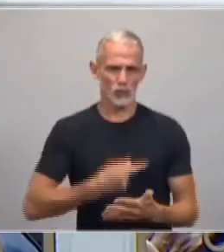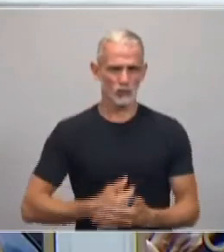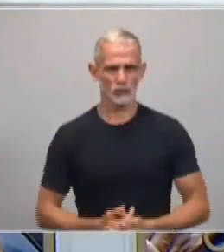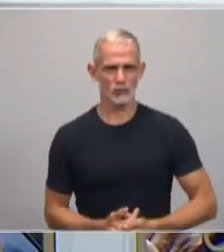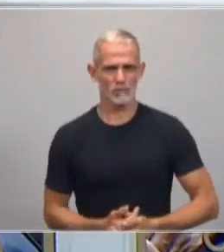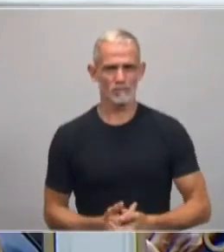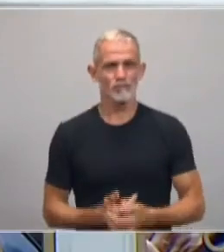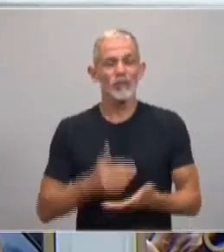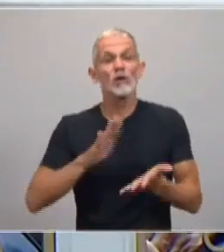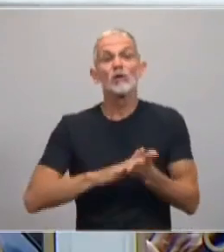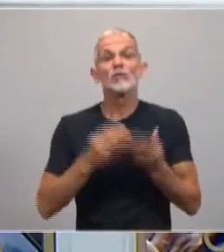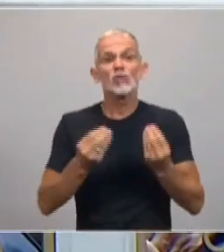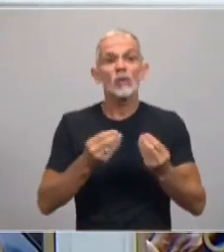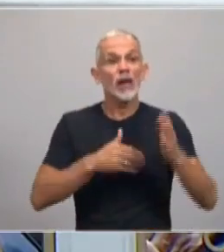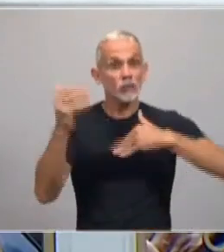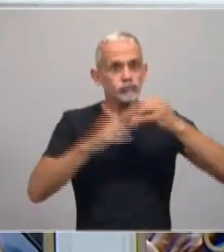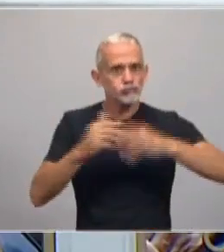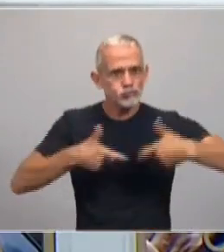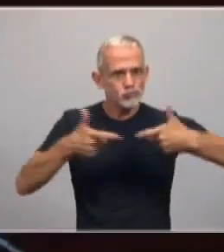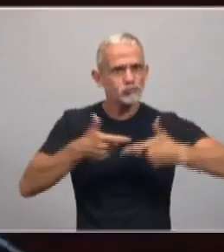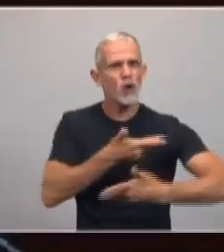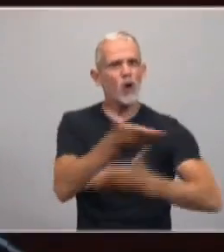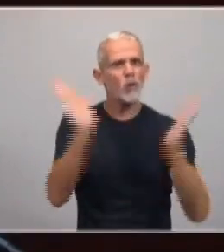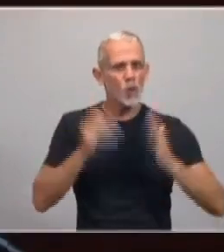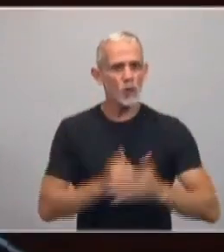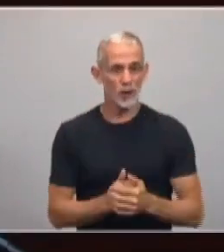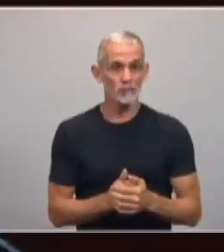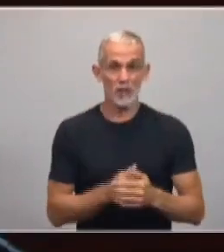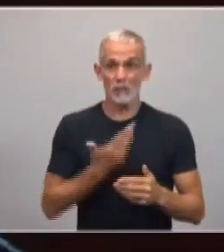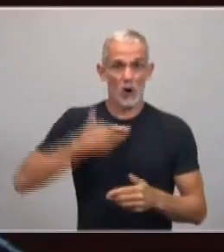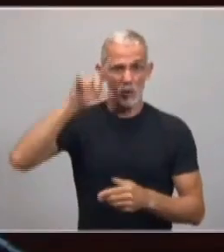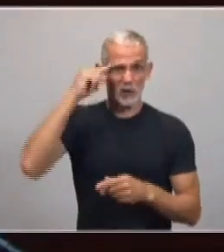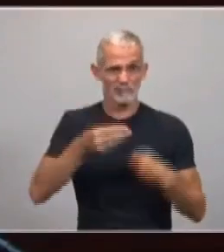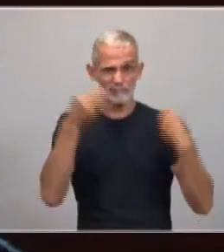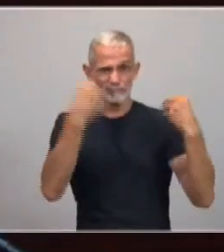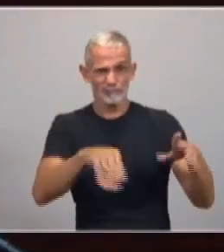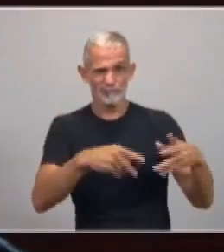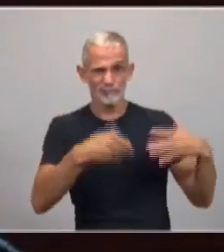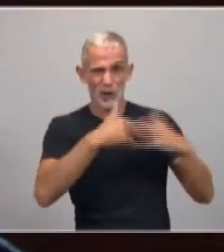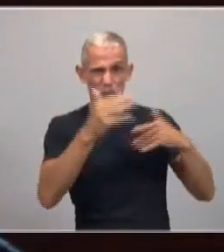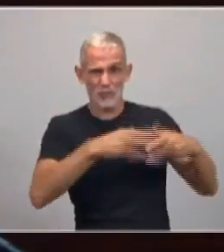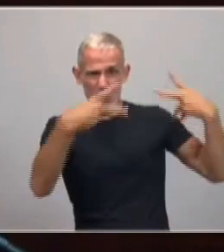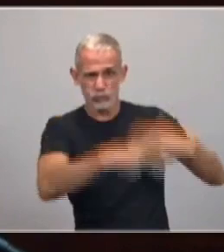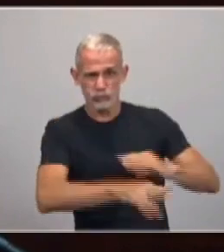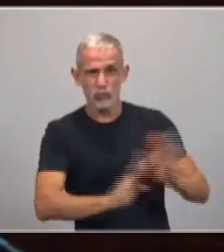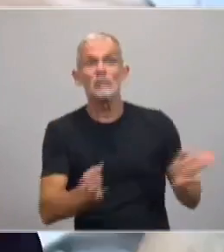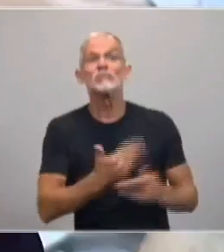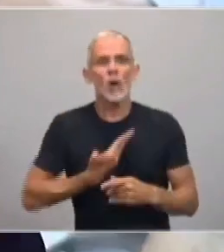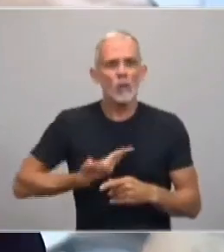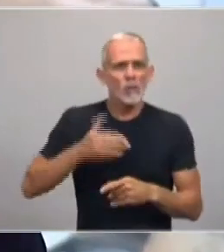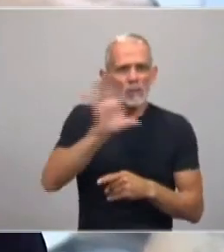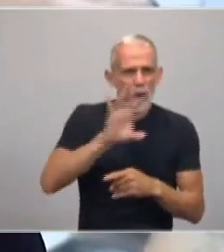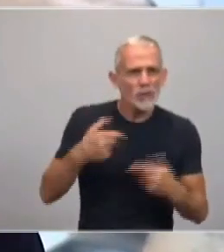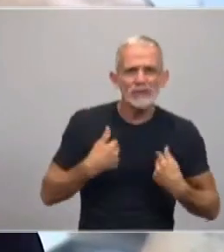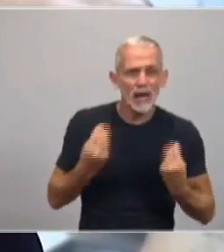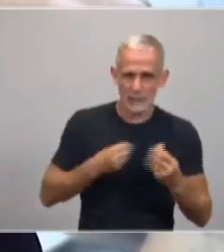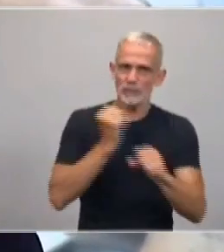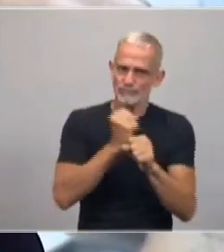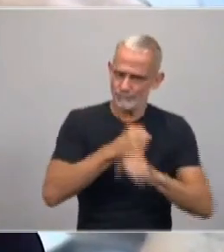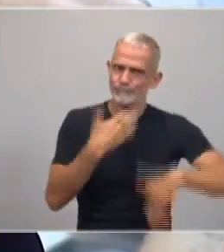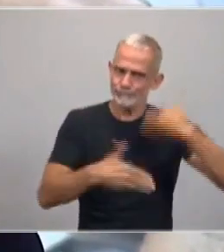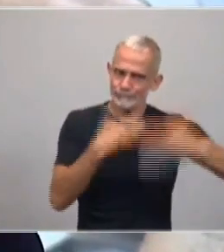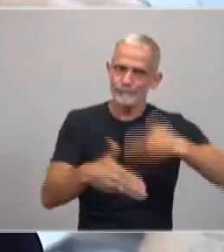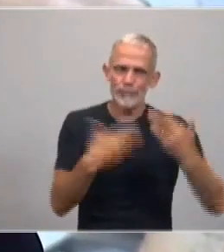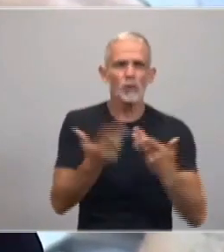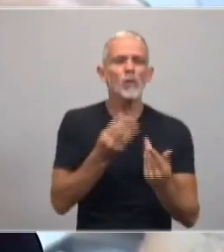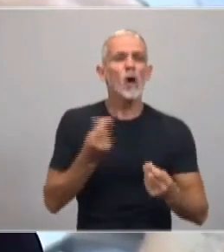En lo que respecta a la obra pública, contra el abandono del Gobierno Nacional, el Gobierno Provincial sigue trabajando